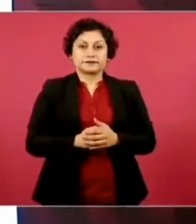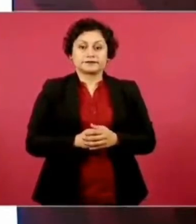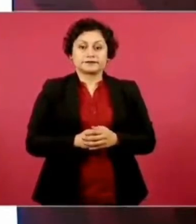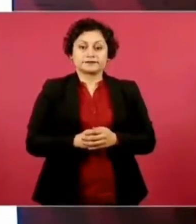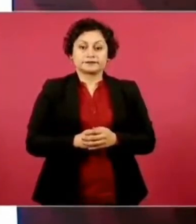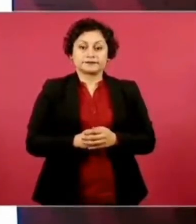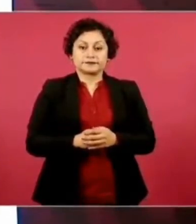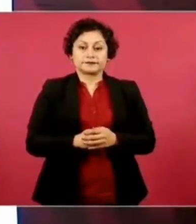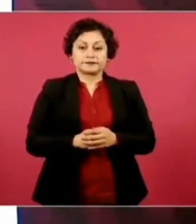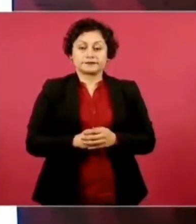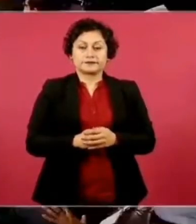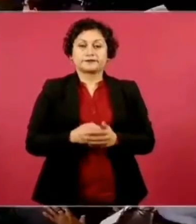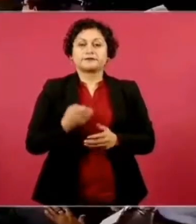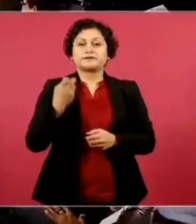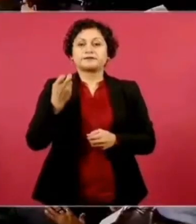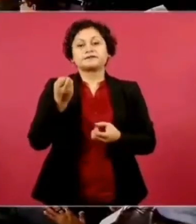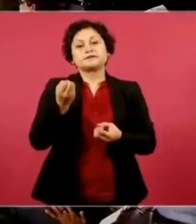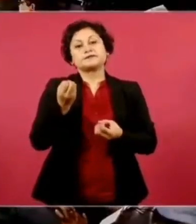¿a quién?